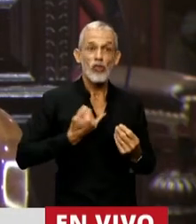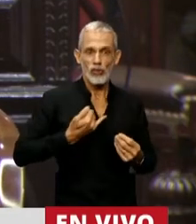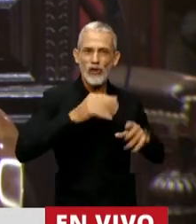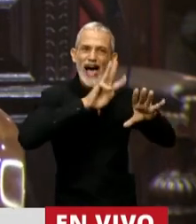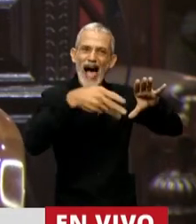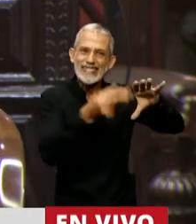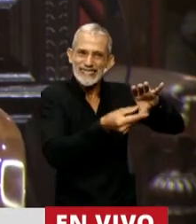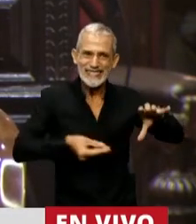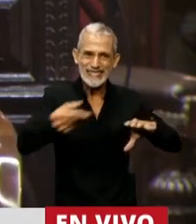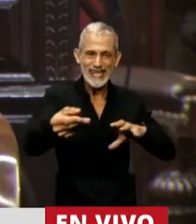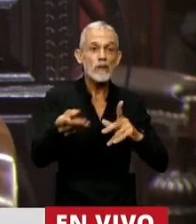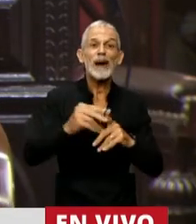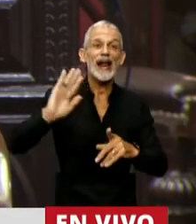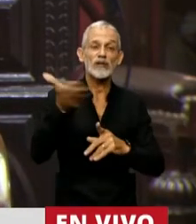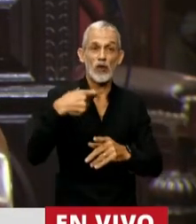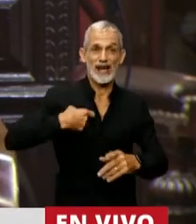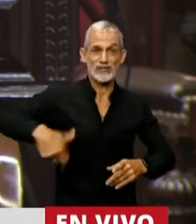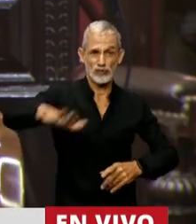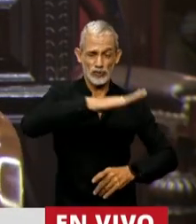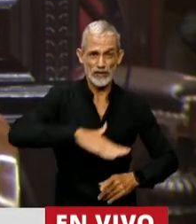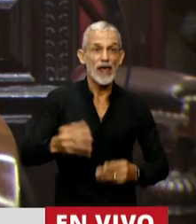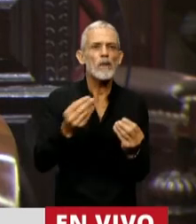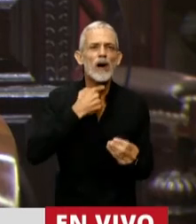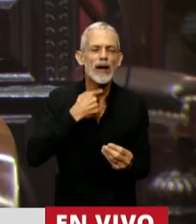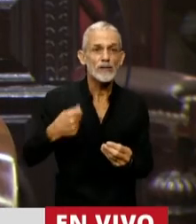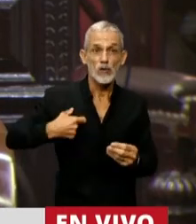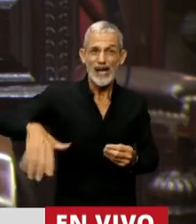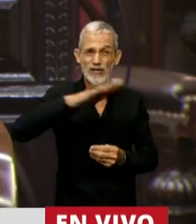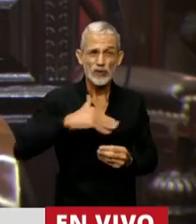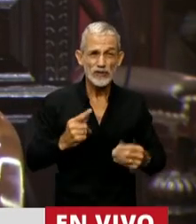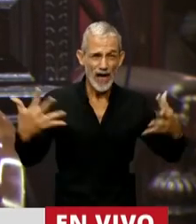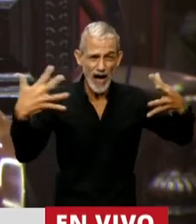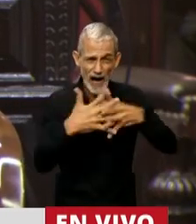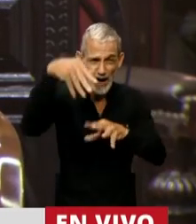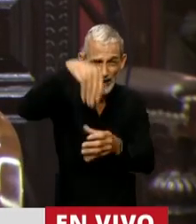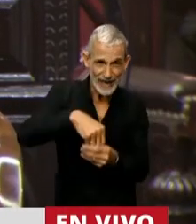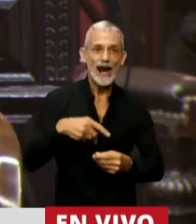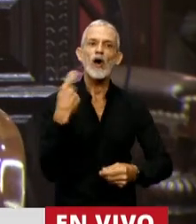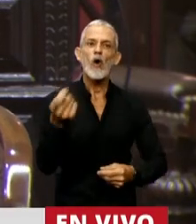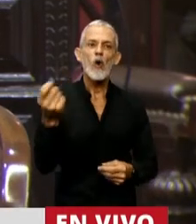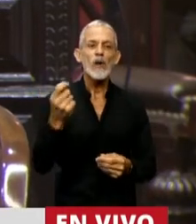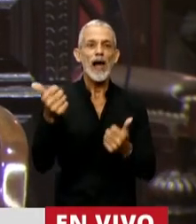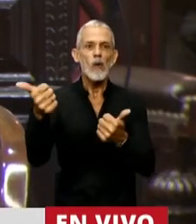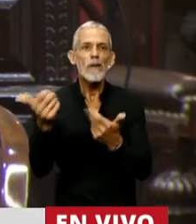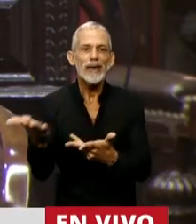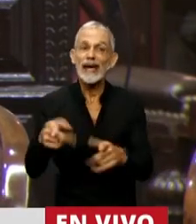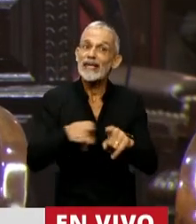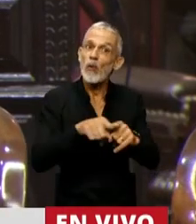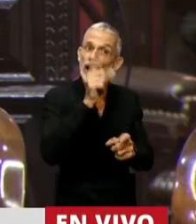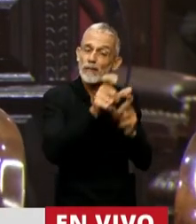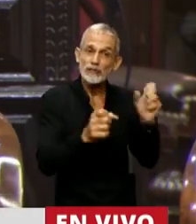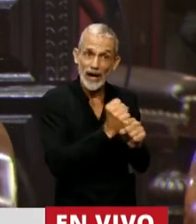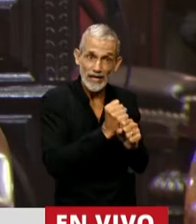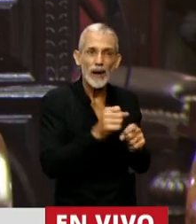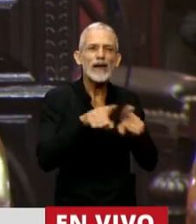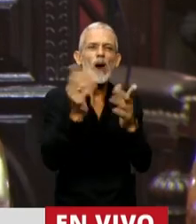ANSES ponía al servicio de toda la sociedad, porque queremos una sociedad integrada, que los jubilados estén bien, igual que los trabajadores,